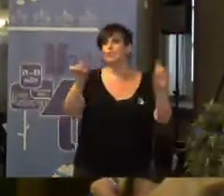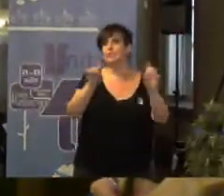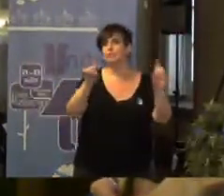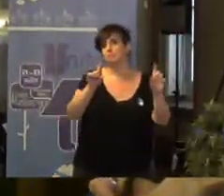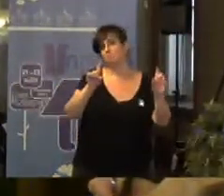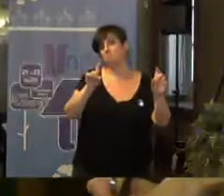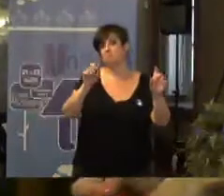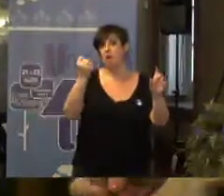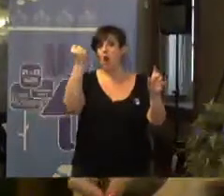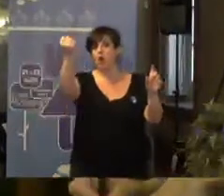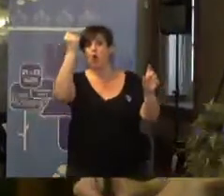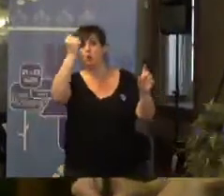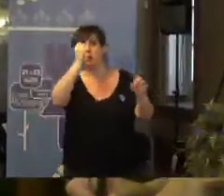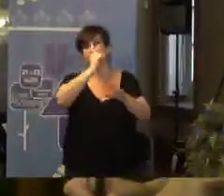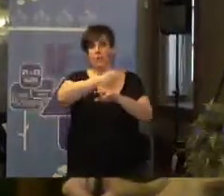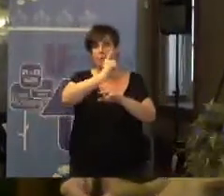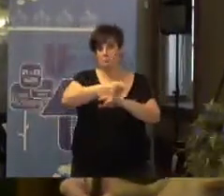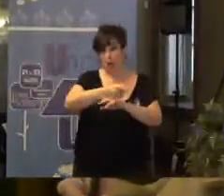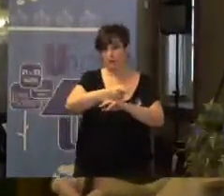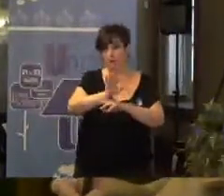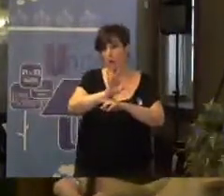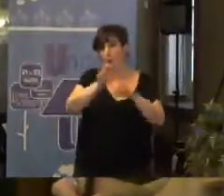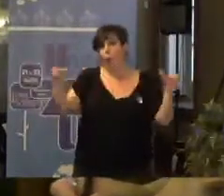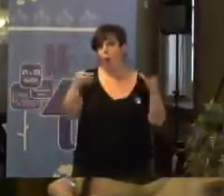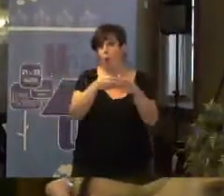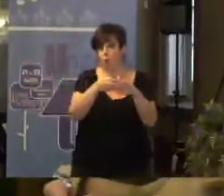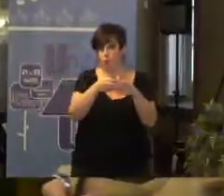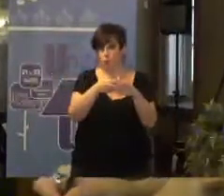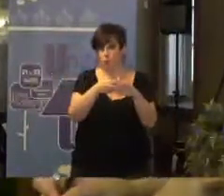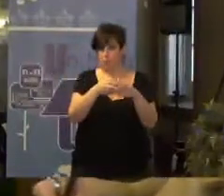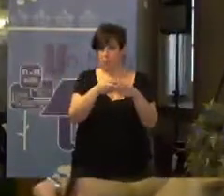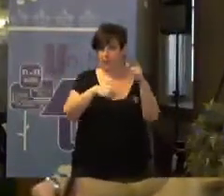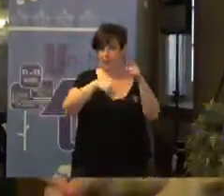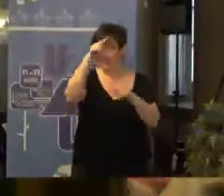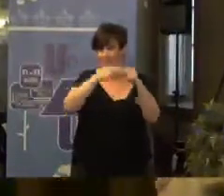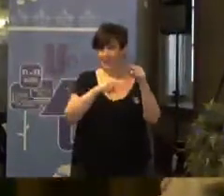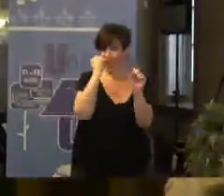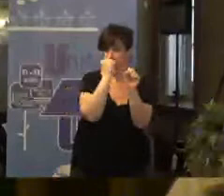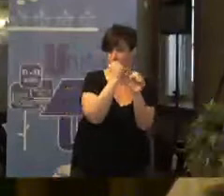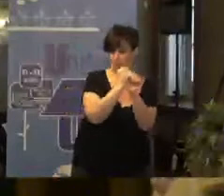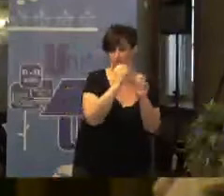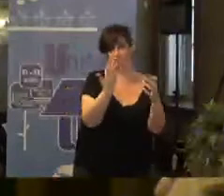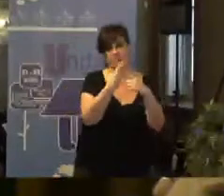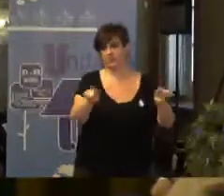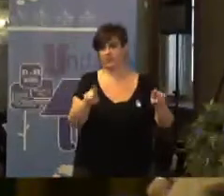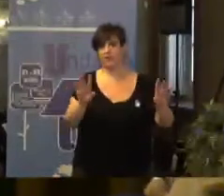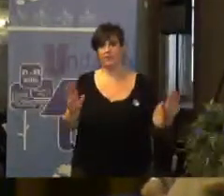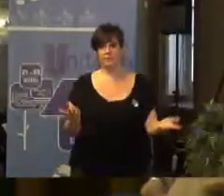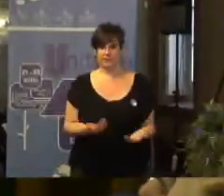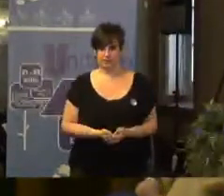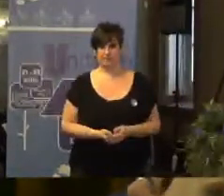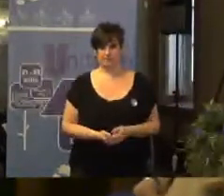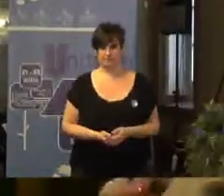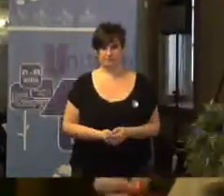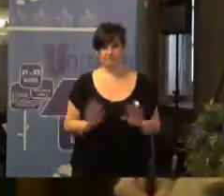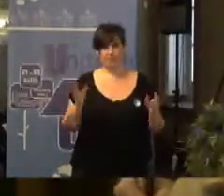soviets, por consellos de obreiros, que é o que significaba soviet, na revolución bolchevique, pois sería distinto, pero non é